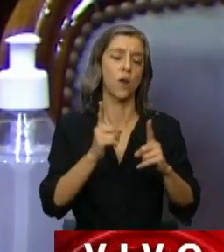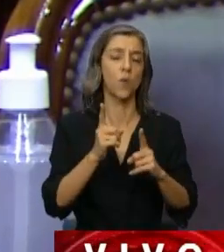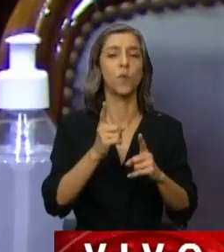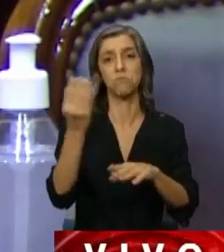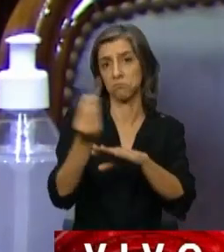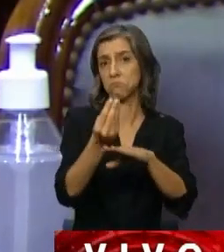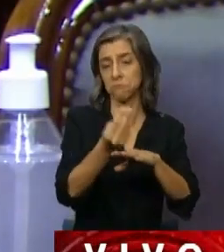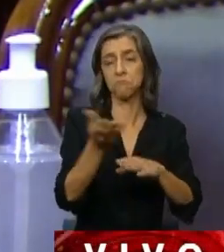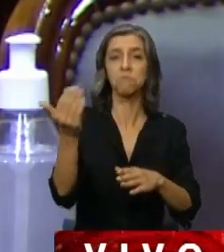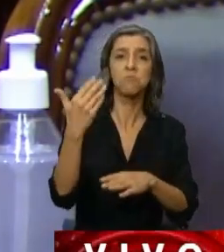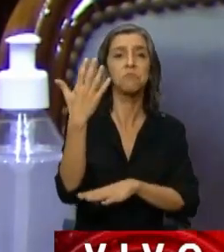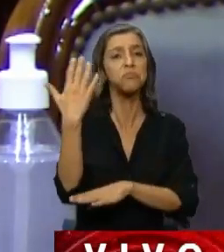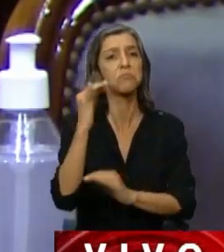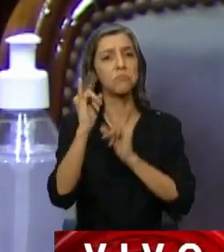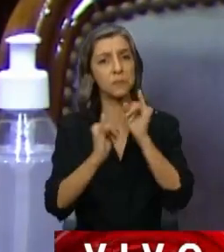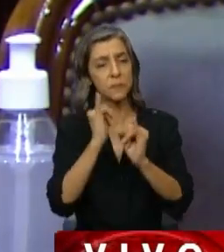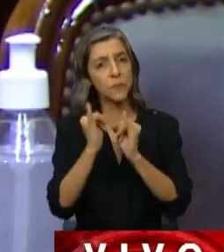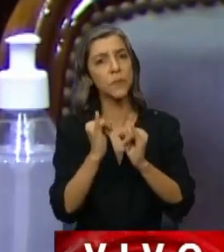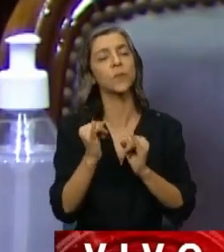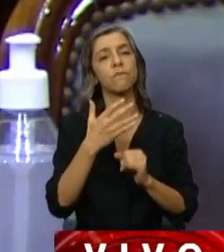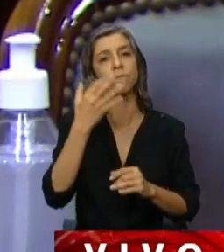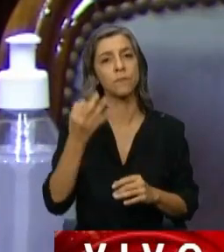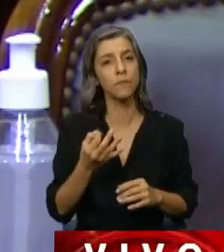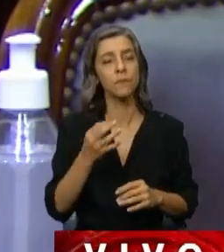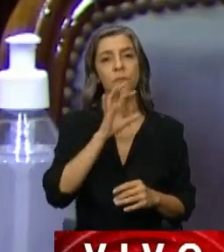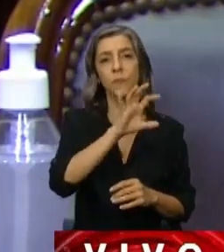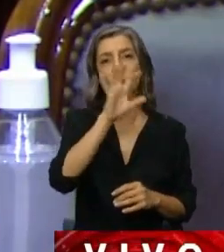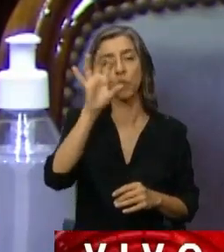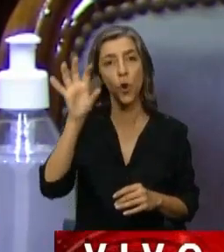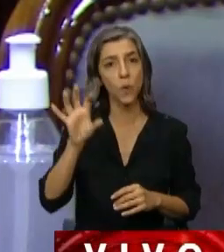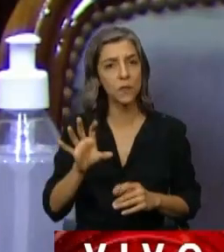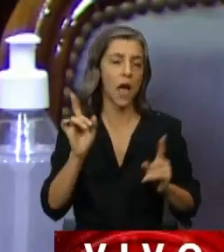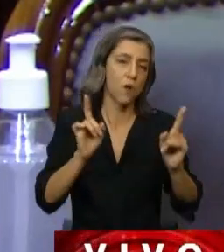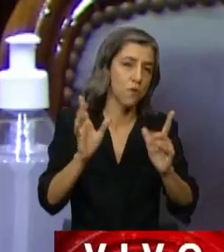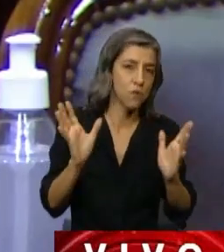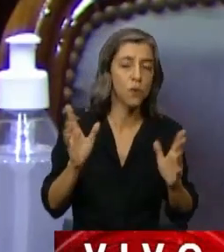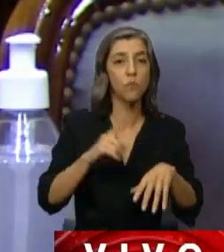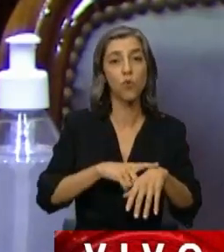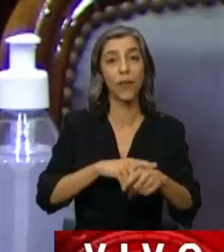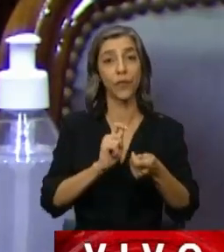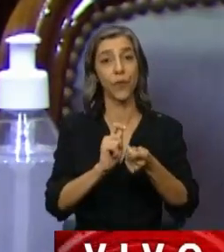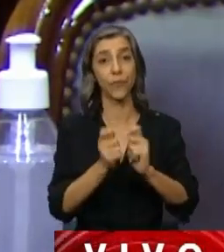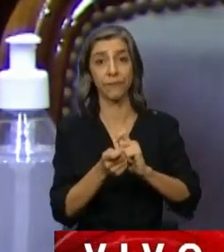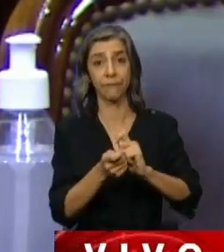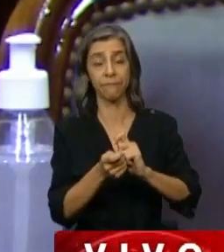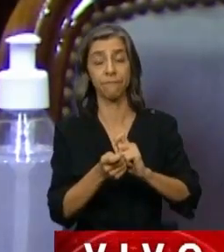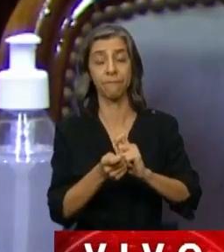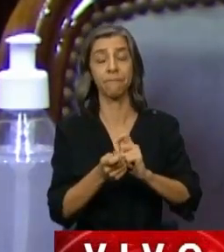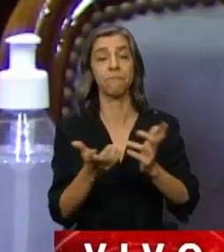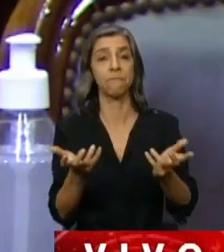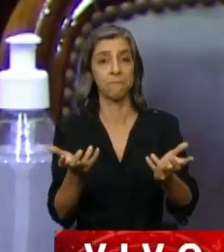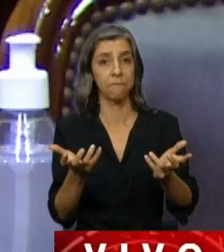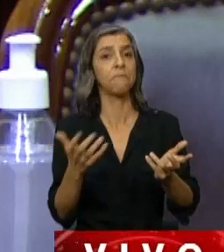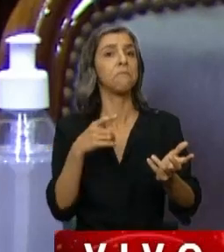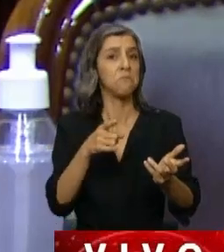en verdad en ninguna provincia cuando se hizo el cambio de método electoral faltó el oficialismo